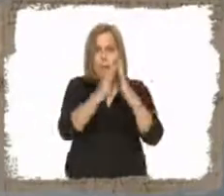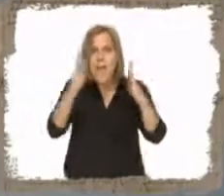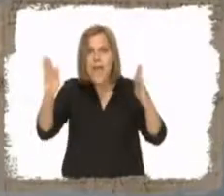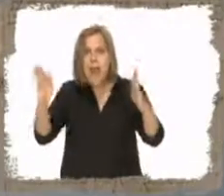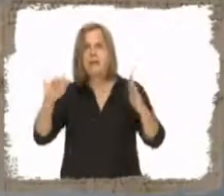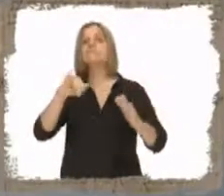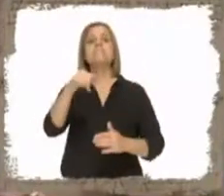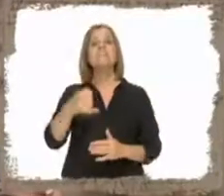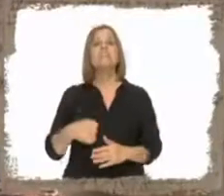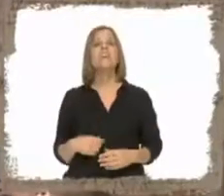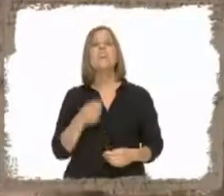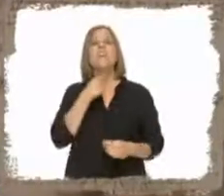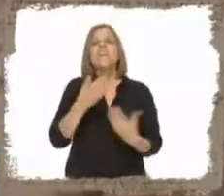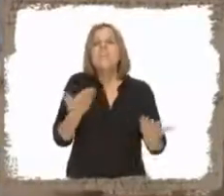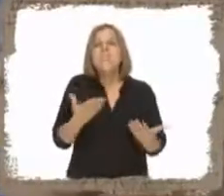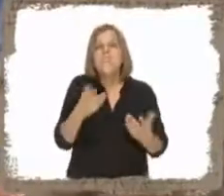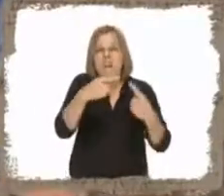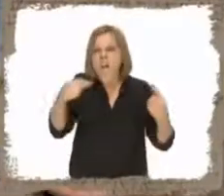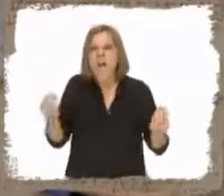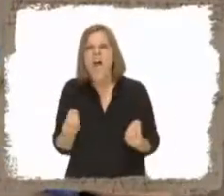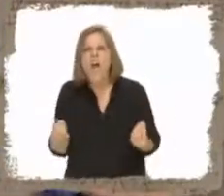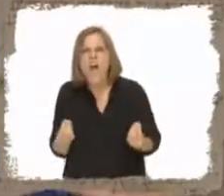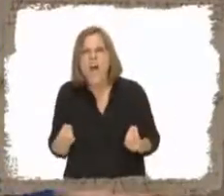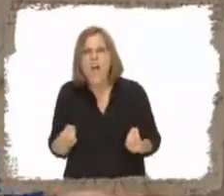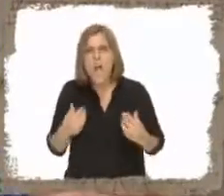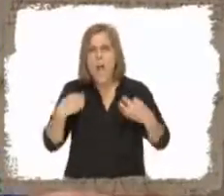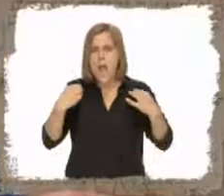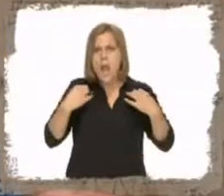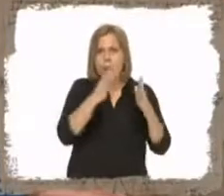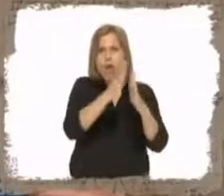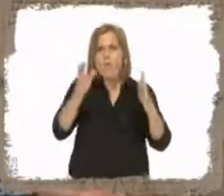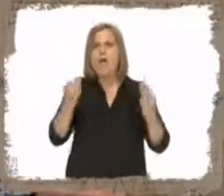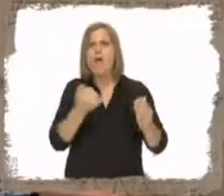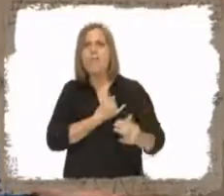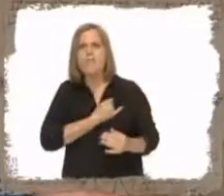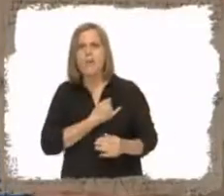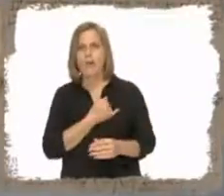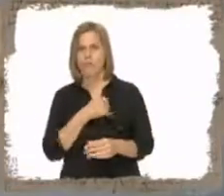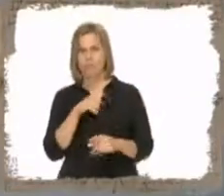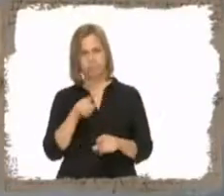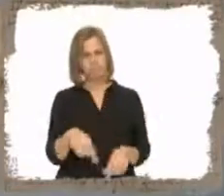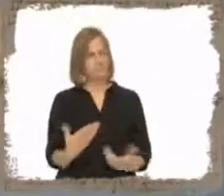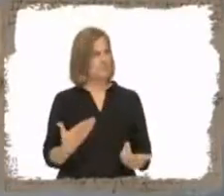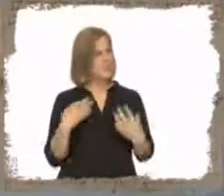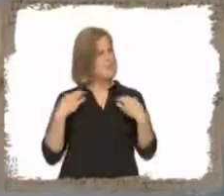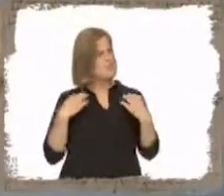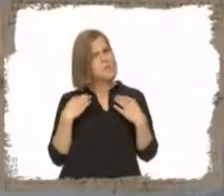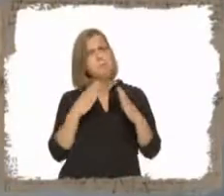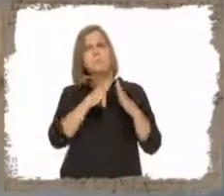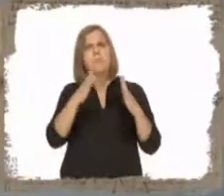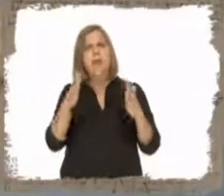ropero? Sí. ¿Y qué querías hacer con todo esto? ¿Y dónde está tu ropa? No sé,